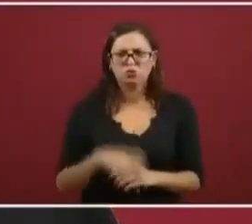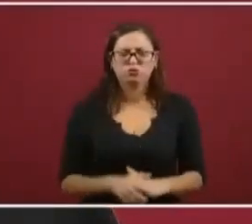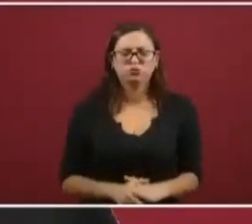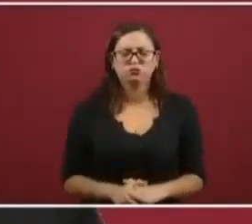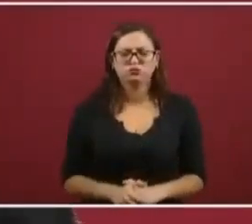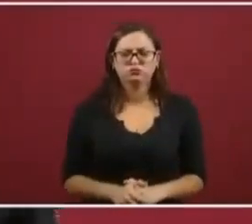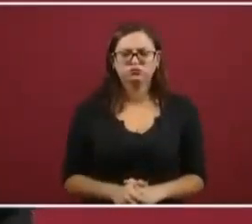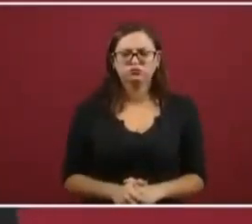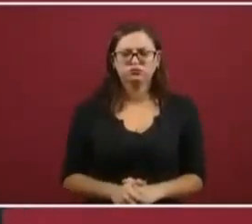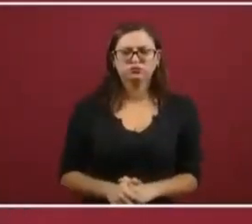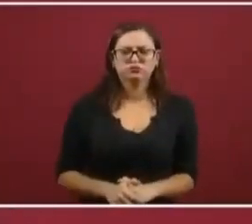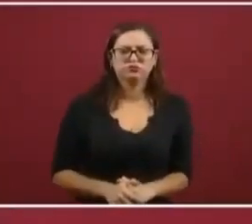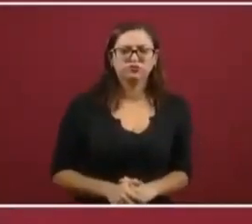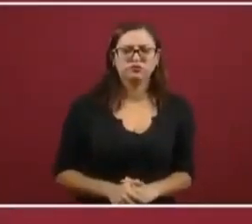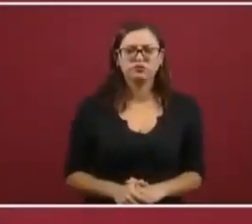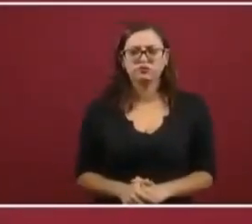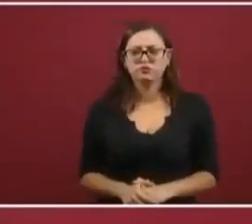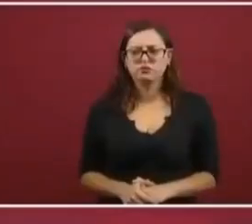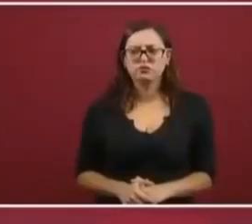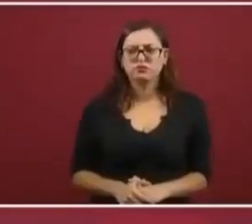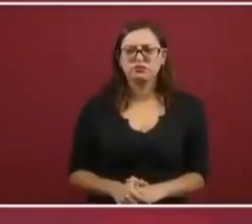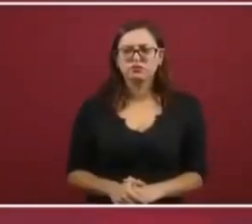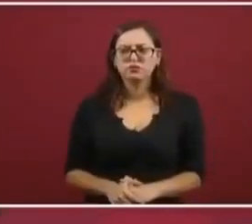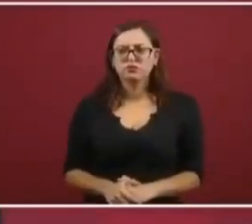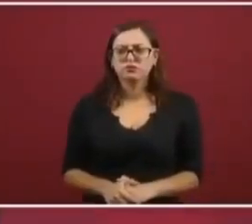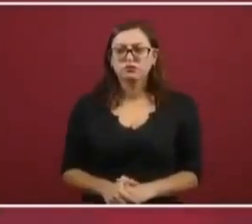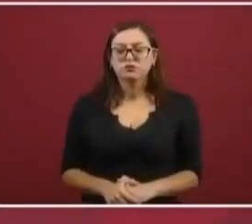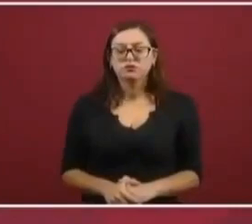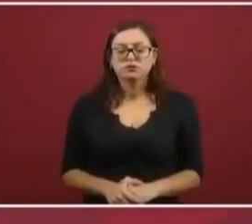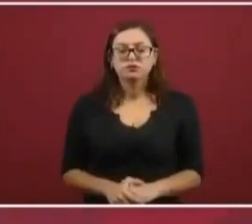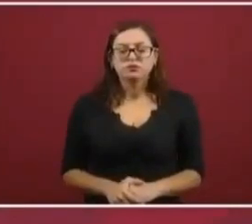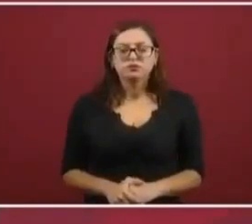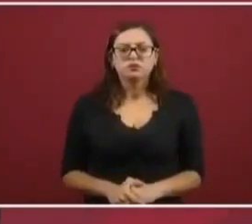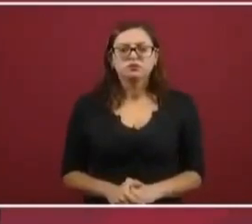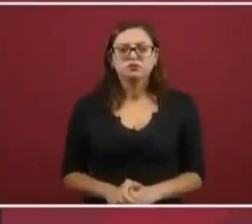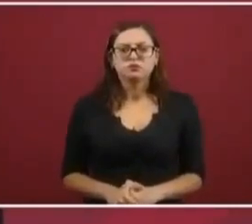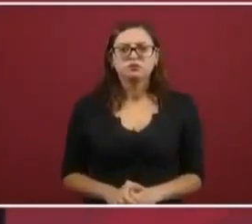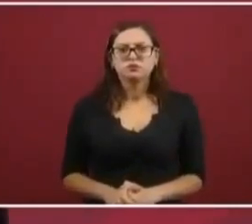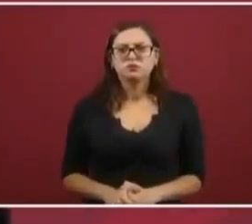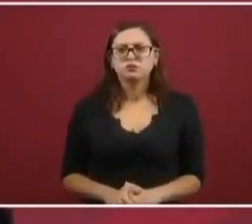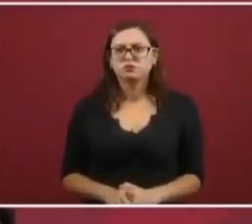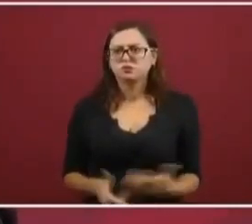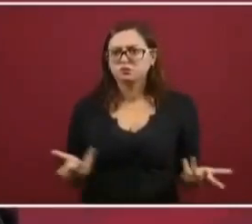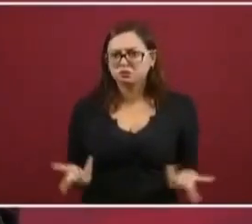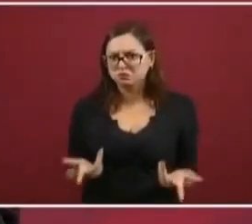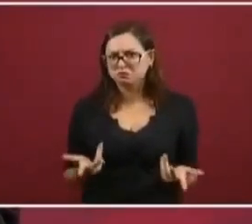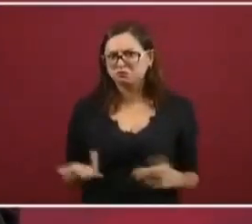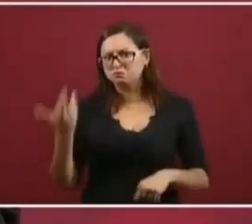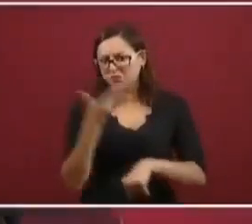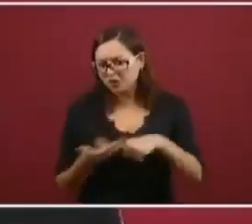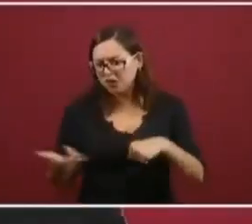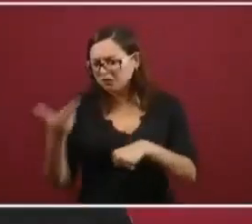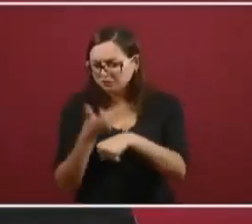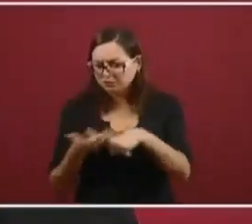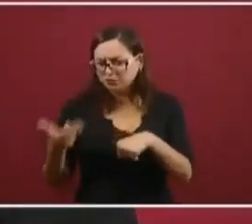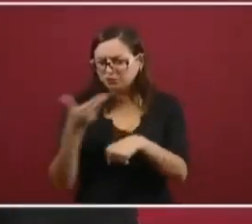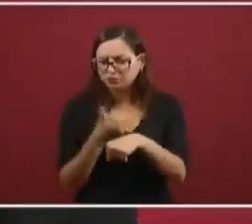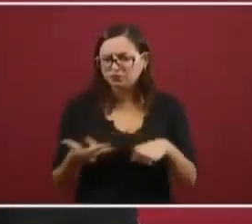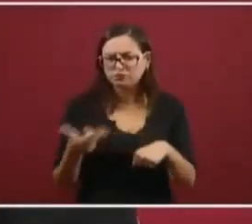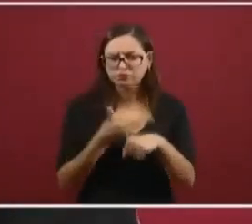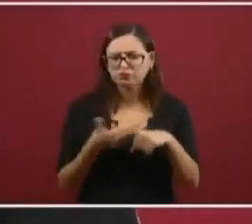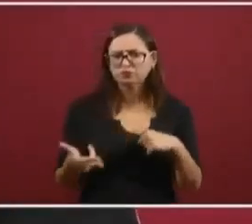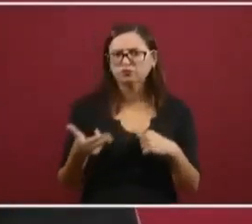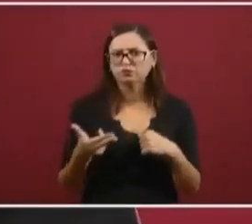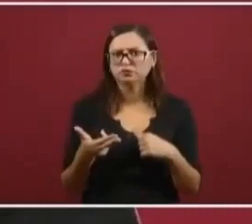empleo estamos haciendo un reajuste un